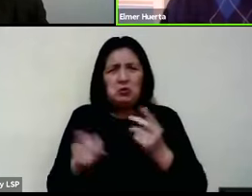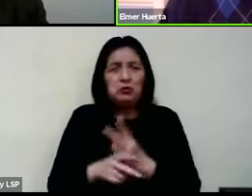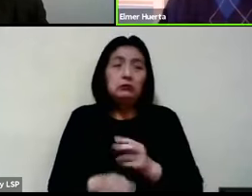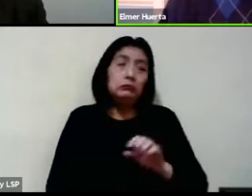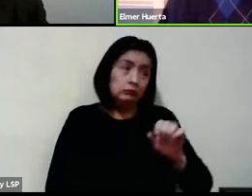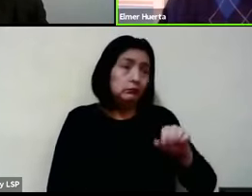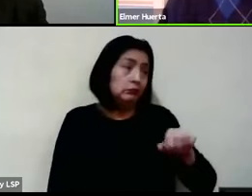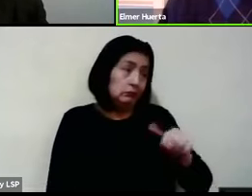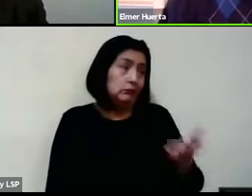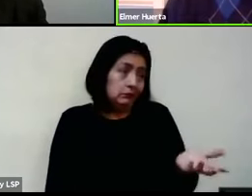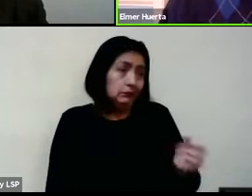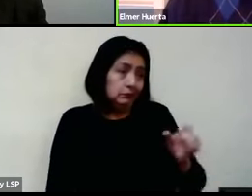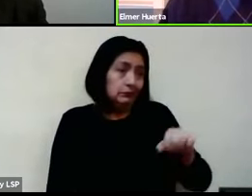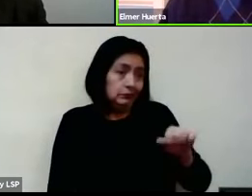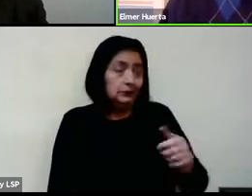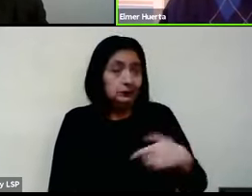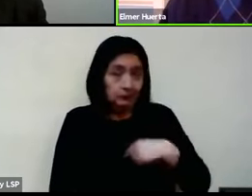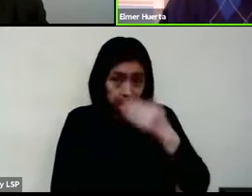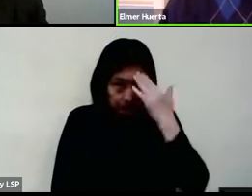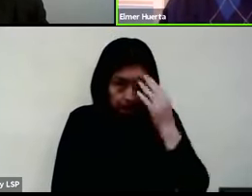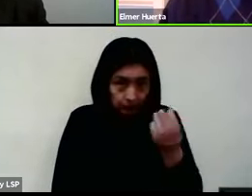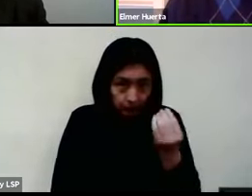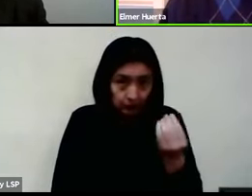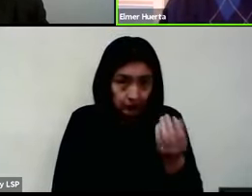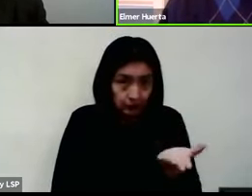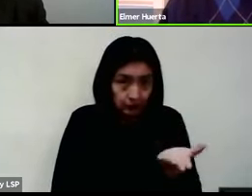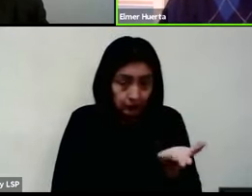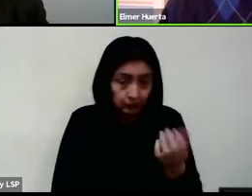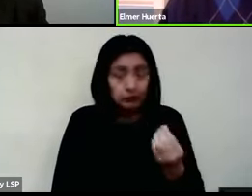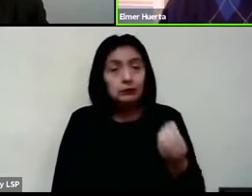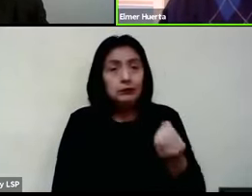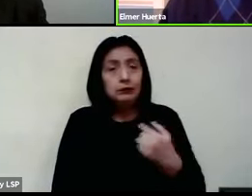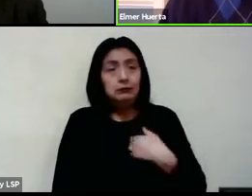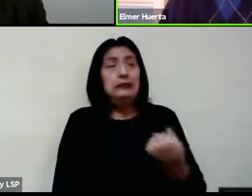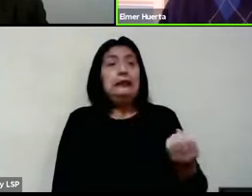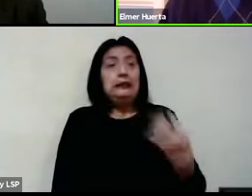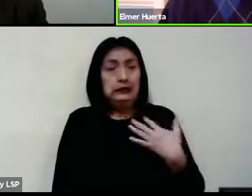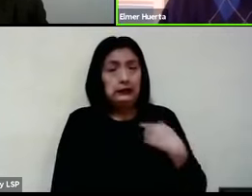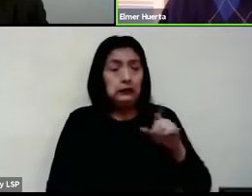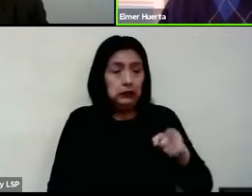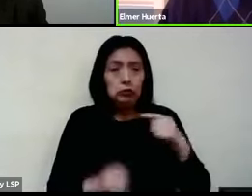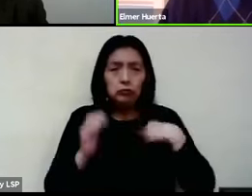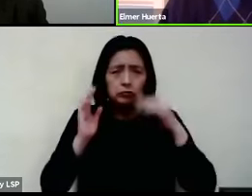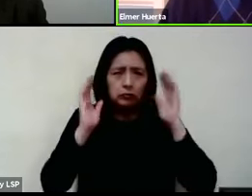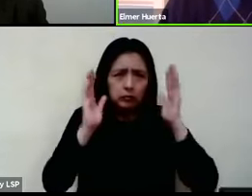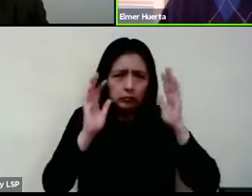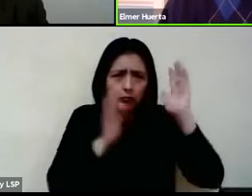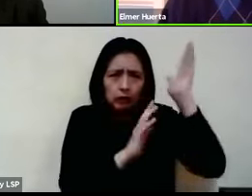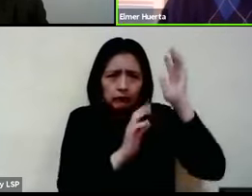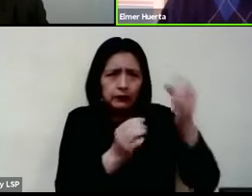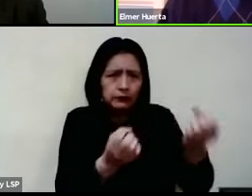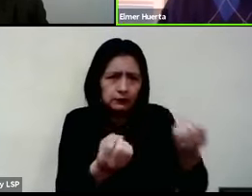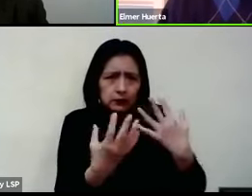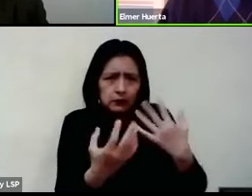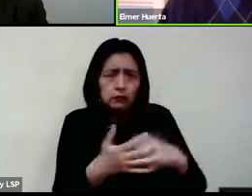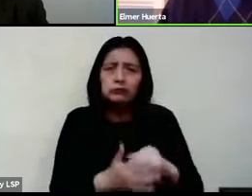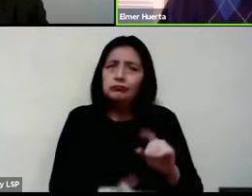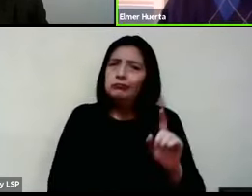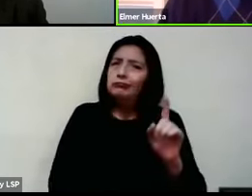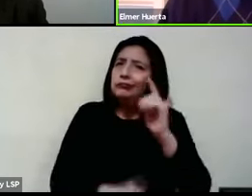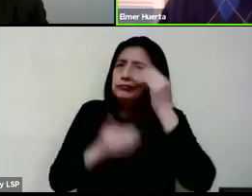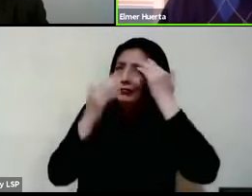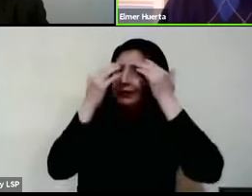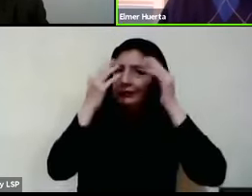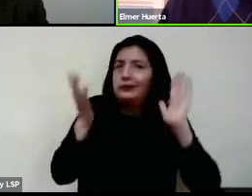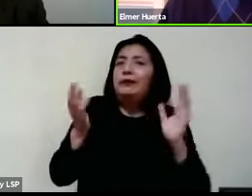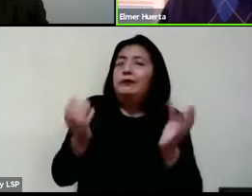pues. ¿Sabes por qué? Porque me han dicho, lo he escuchado en una conferencia, que no se sabe